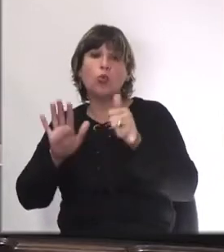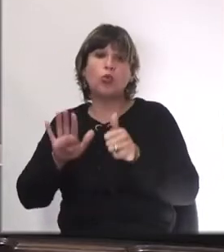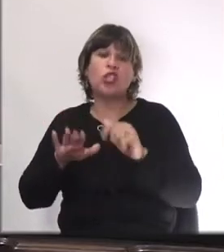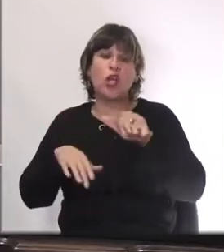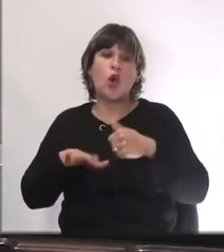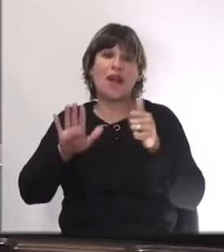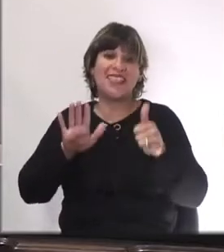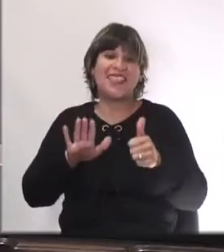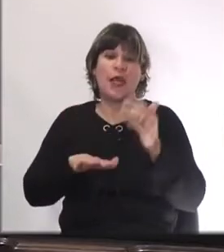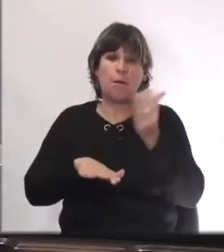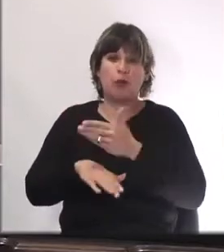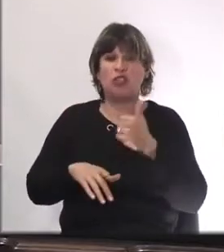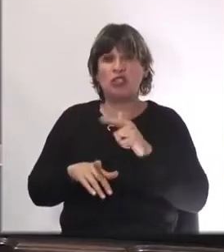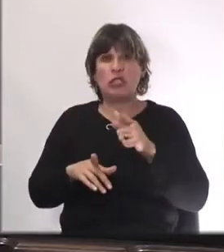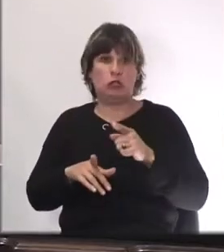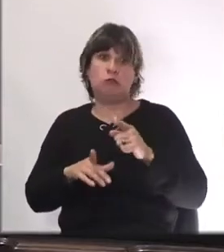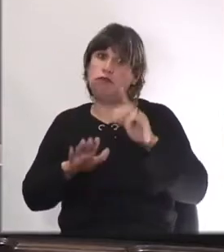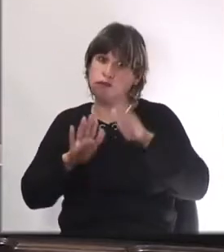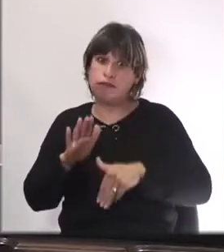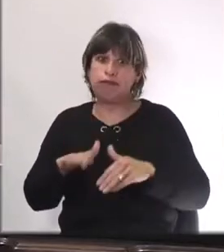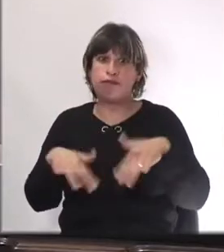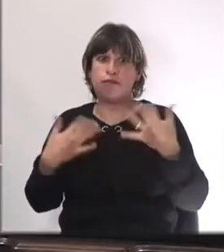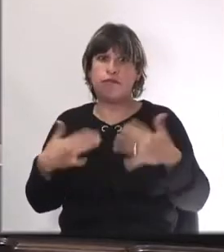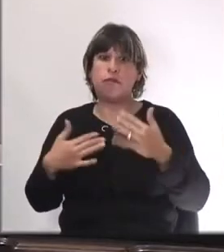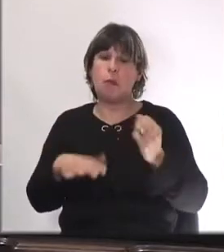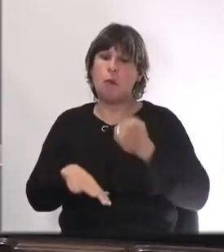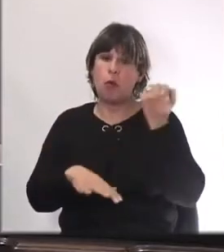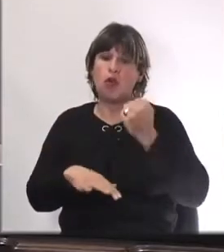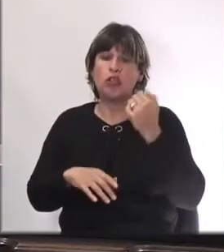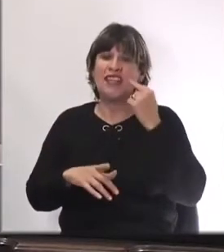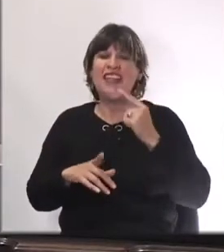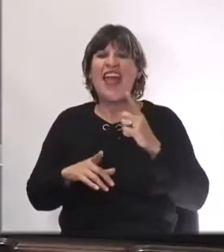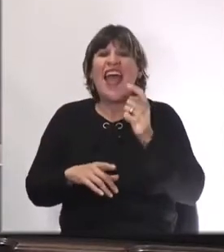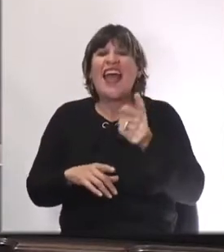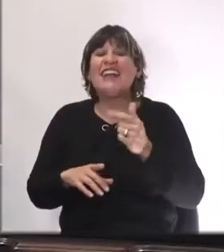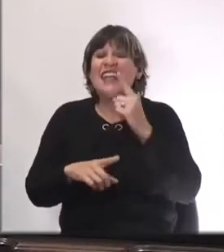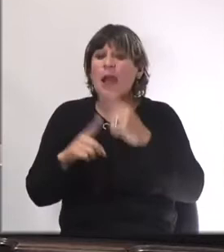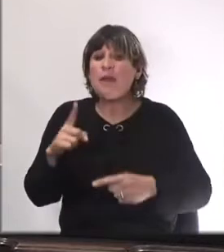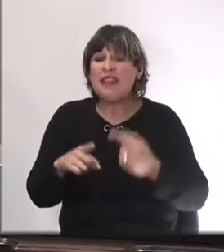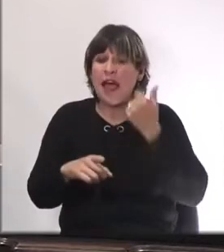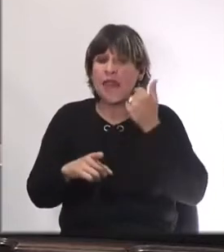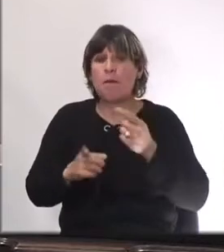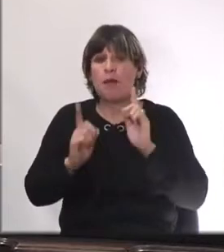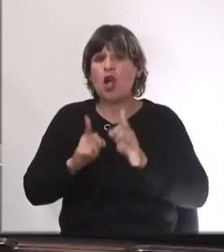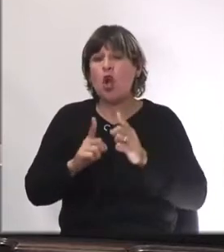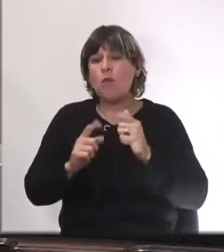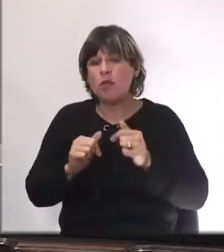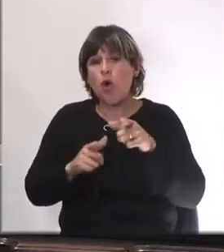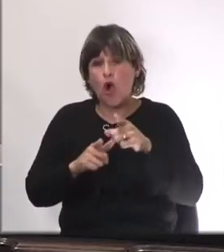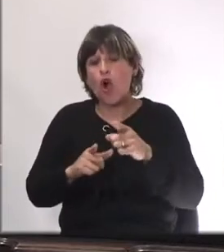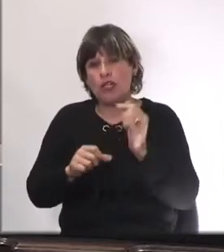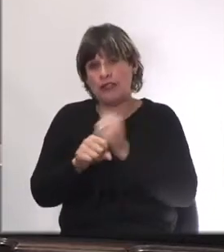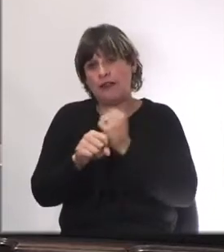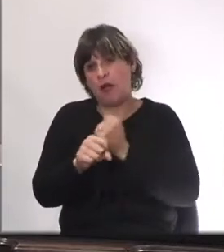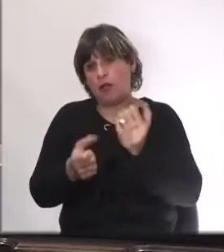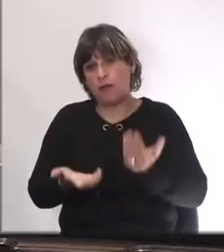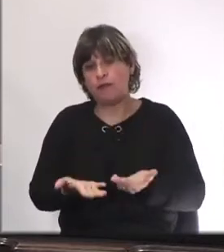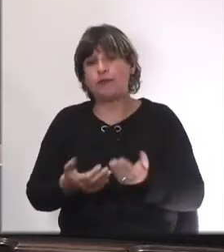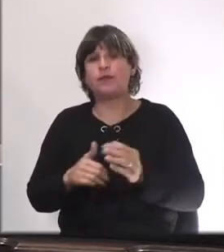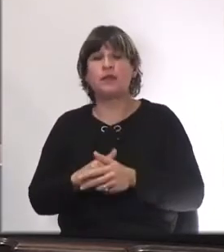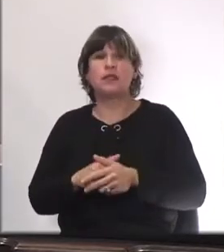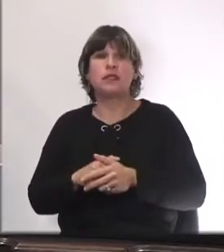rendición de cuentas, una baja significativa, casi a la mitad. Lo mismo con la proyección del empleo. Es